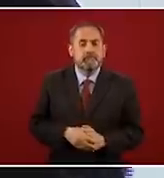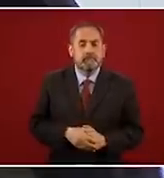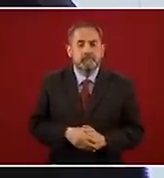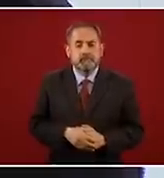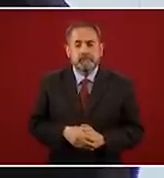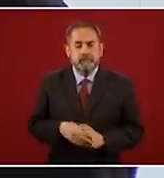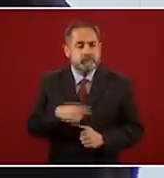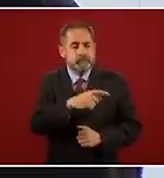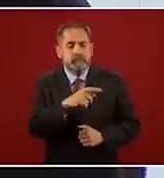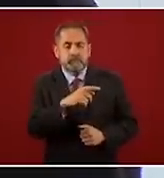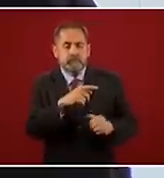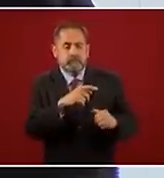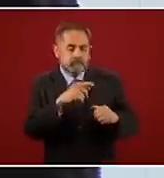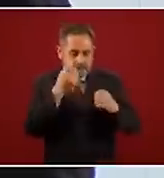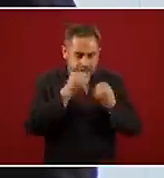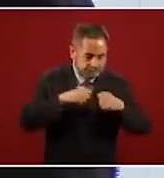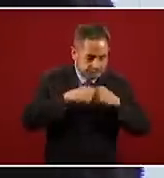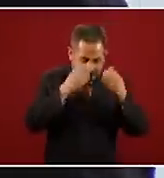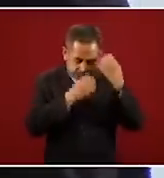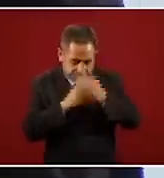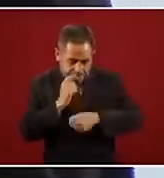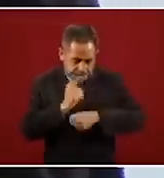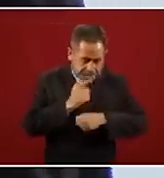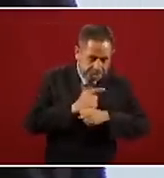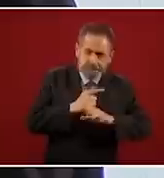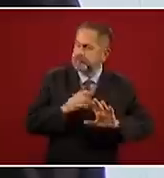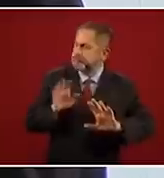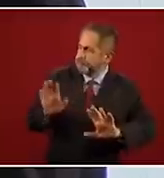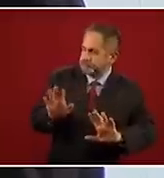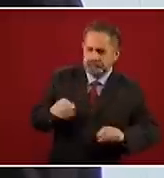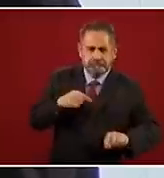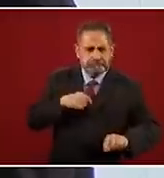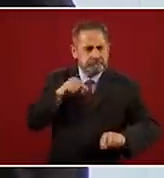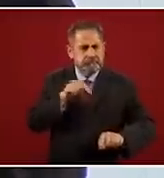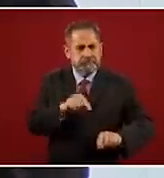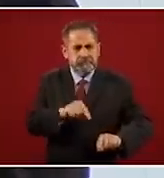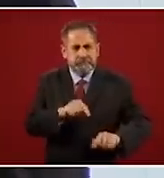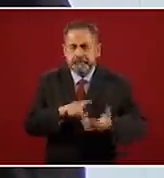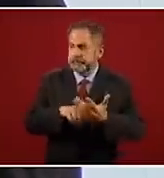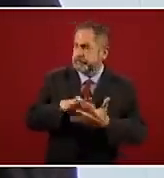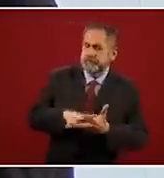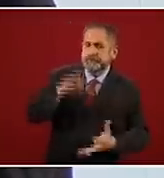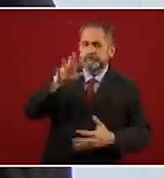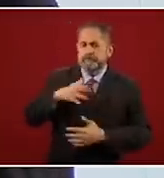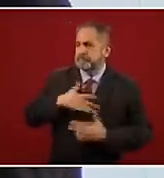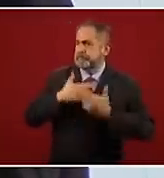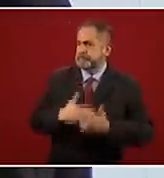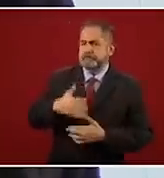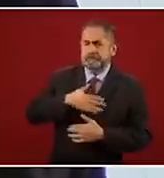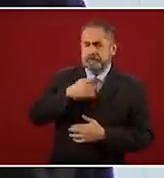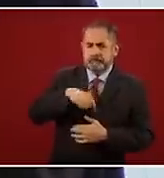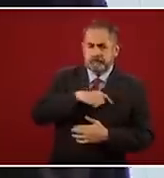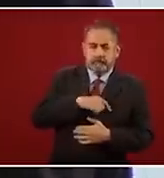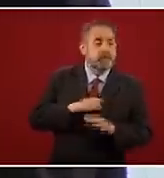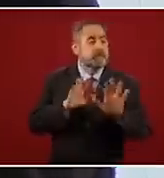de Talos y sus socios, ellos argumentan que tienen la mayor parte del yacimiento. En